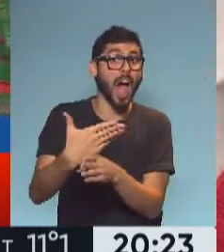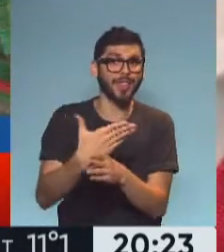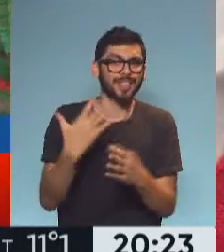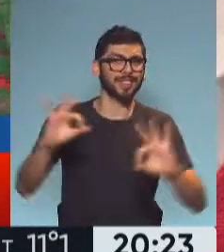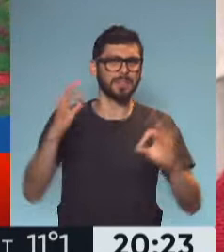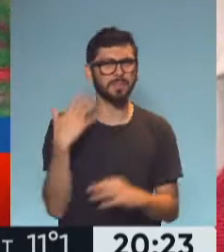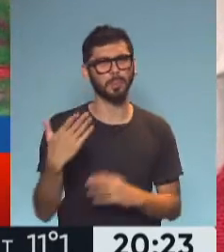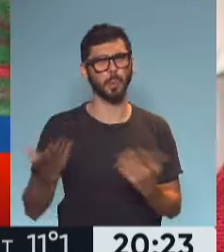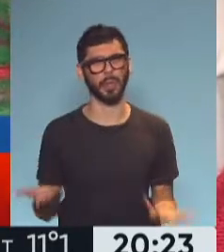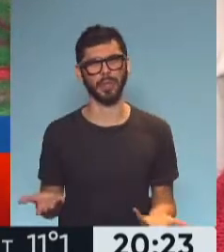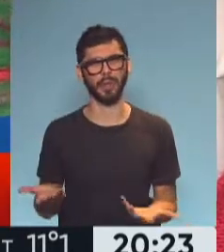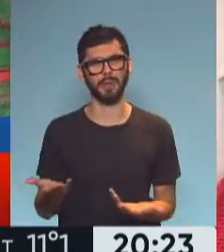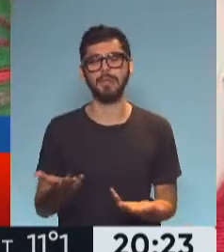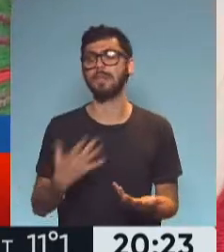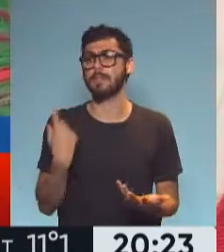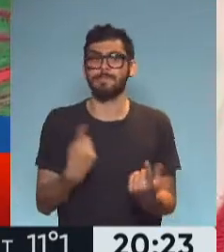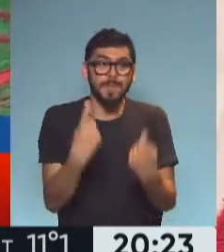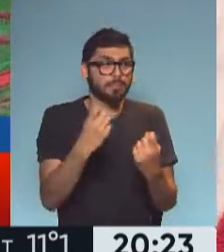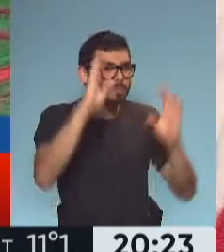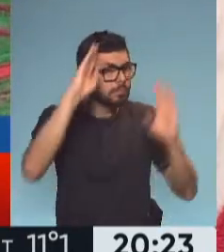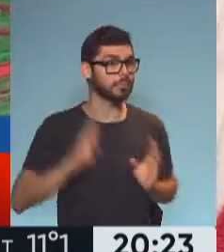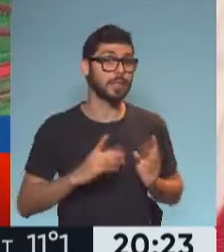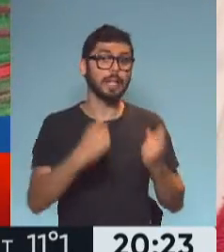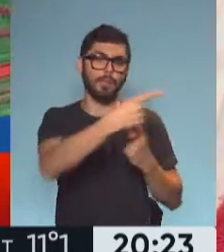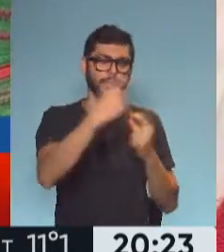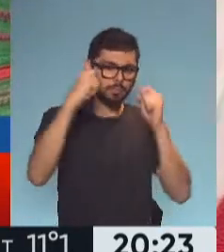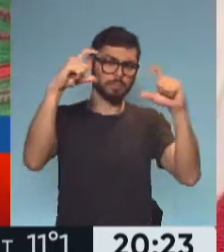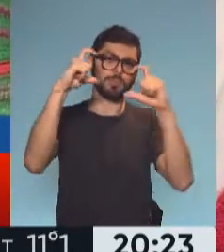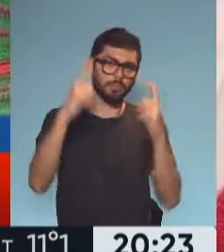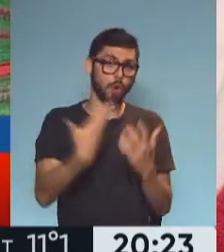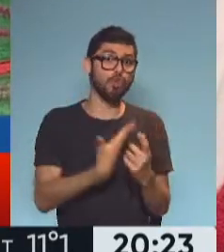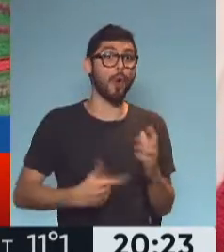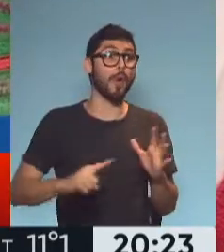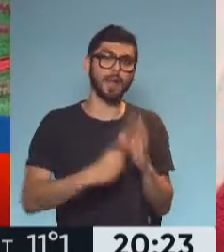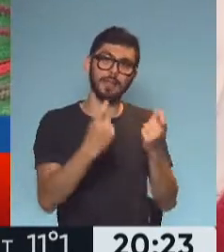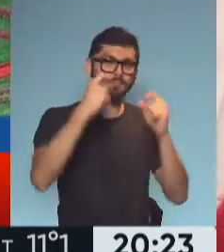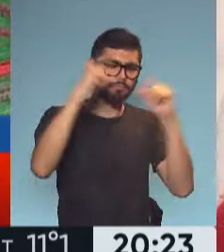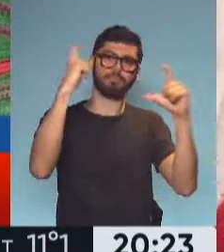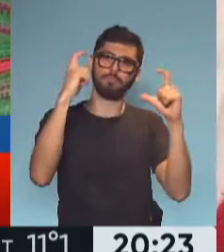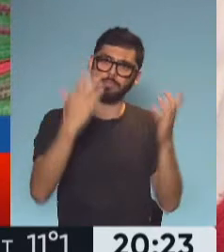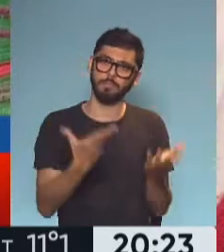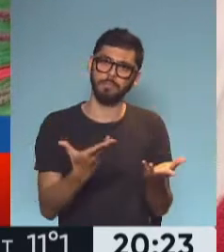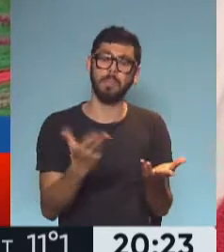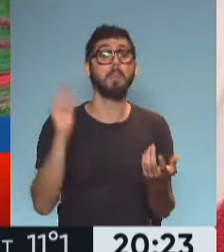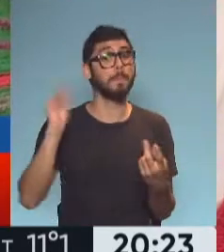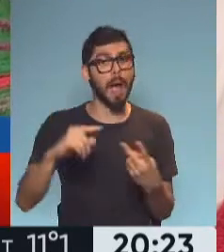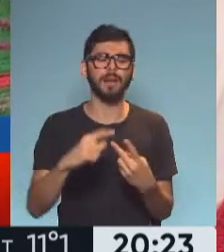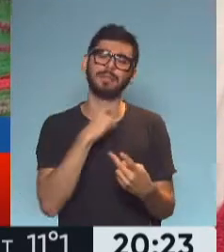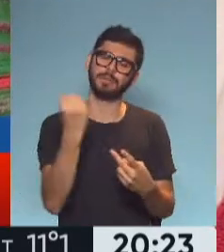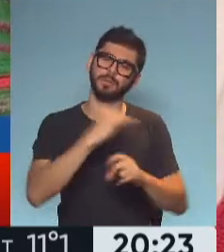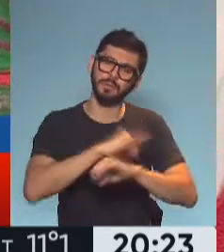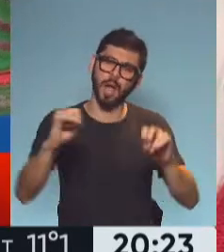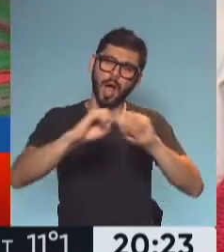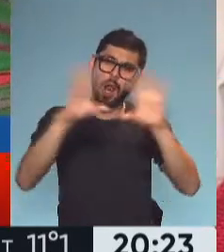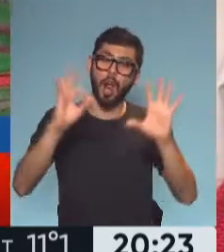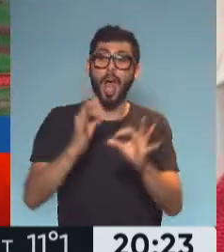cual realmente necesitamos que nos escuchen y que reaccionen, que el gobierno de la ciudad reaccione. Y también aclarar que en el caso de